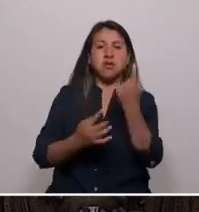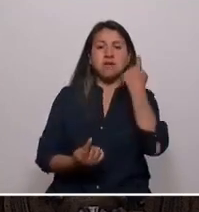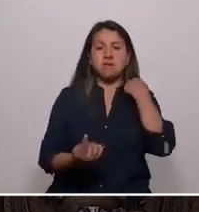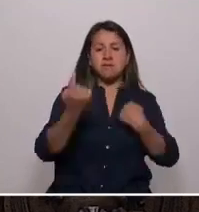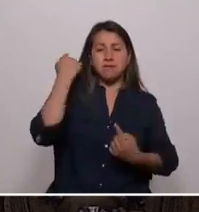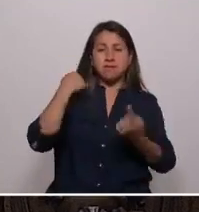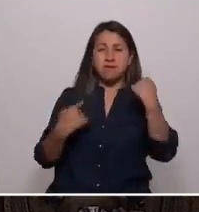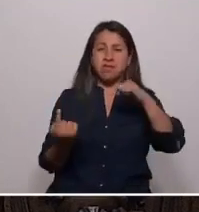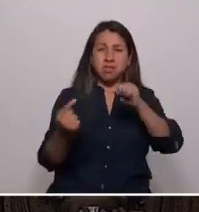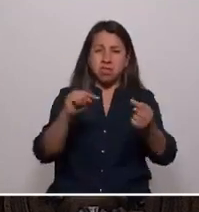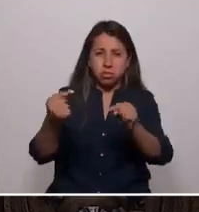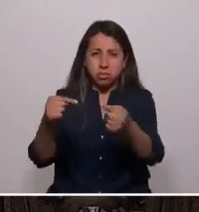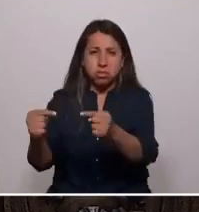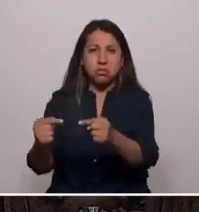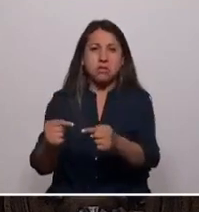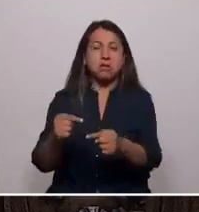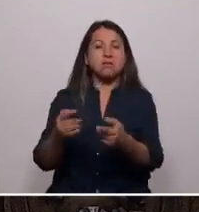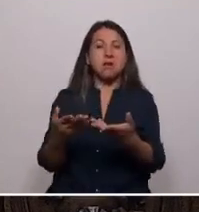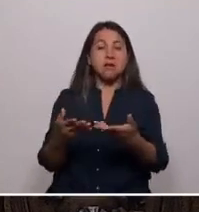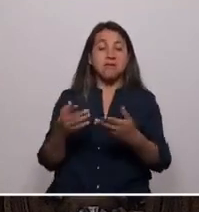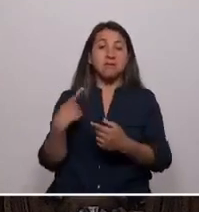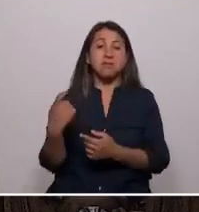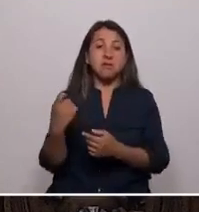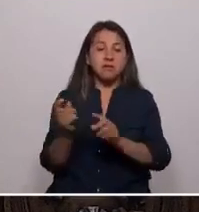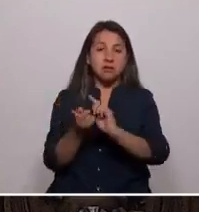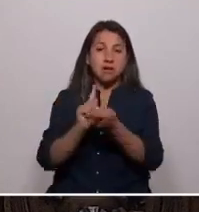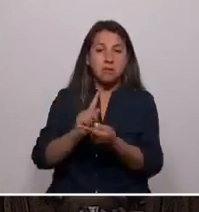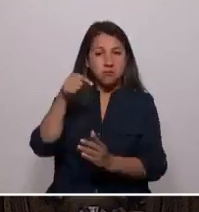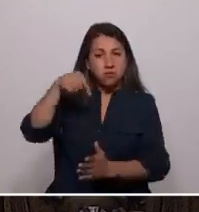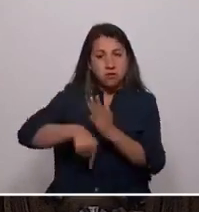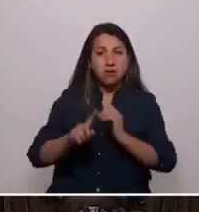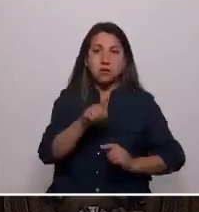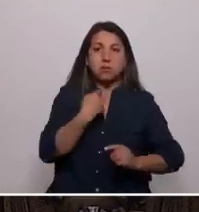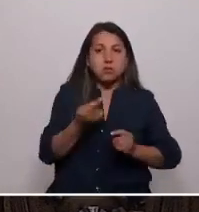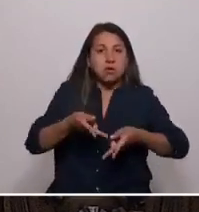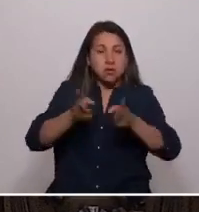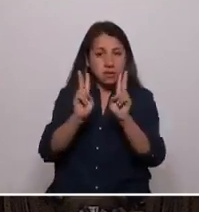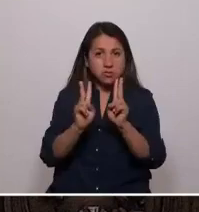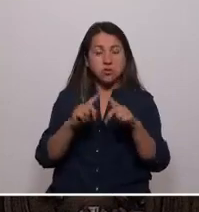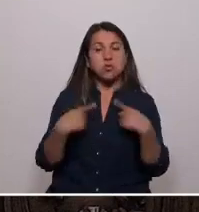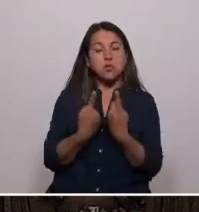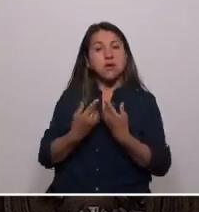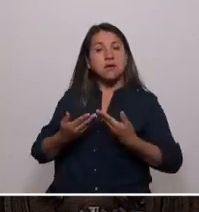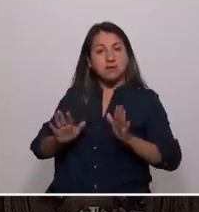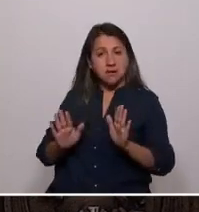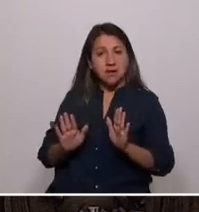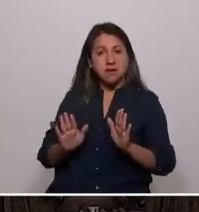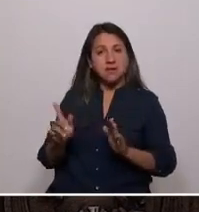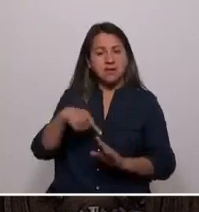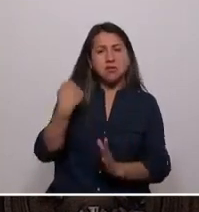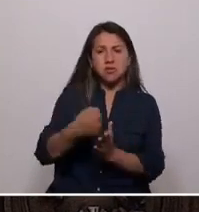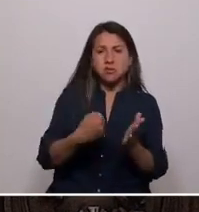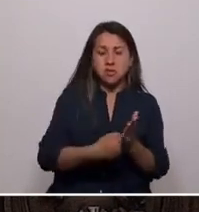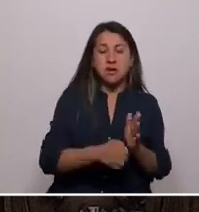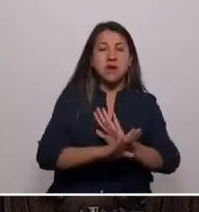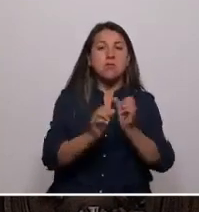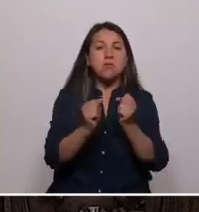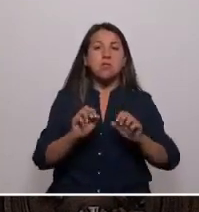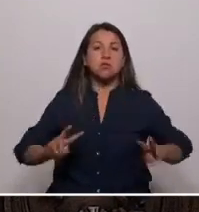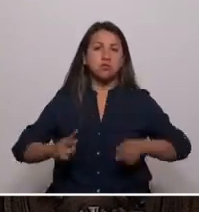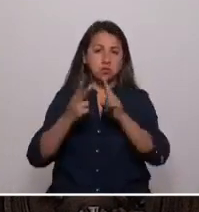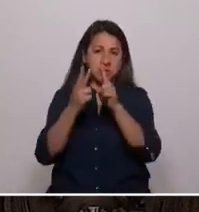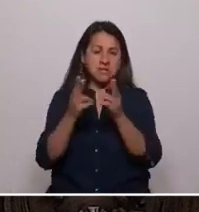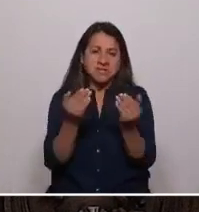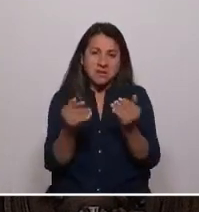largamente sobre la velocidad de los cambios, la profundidad de nuestros derechos y nuestras libertades. Nada puede construirse